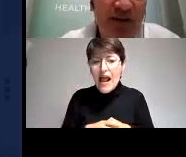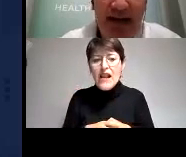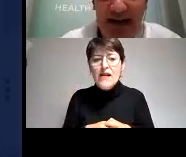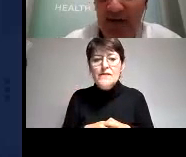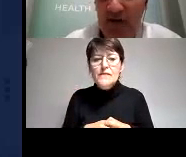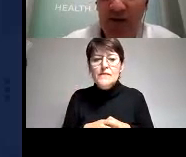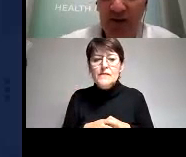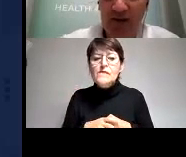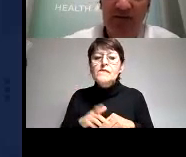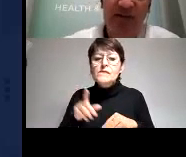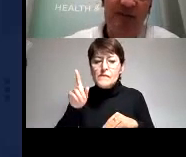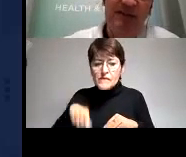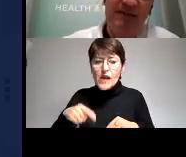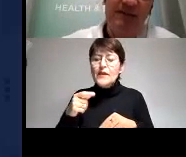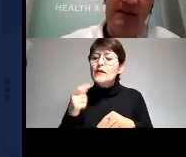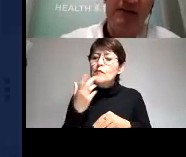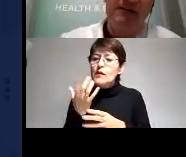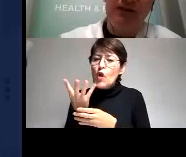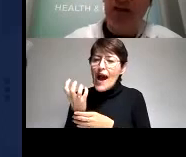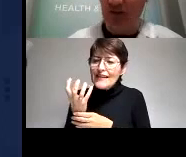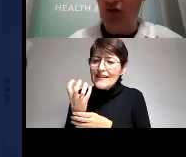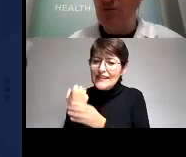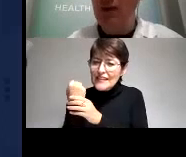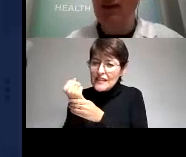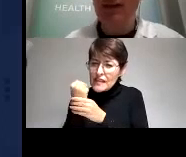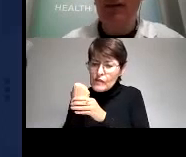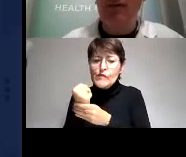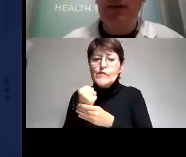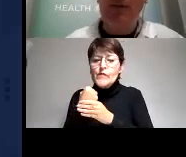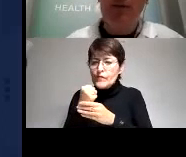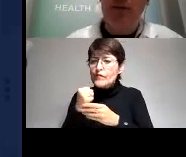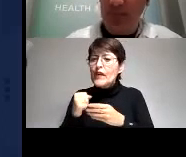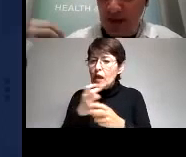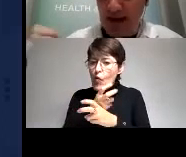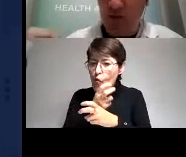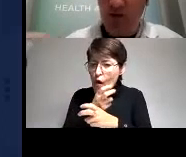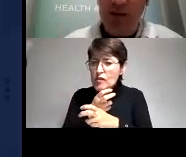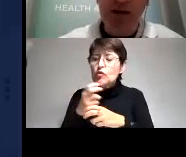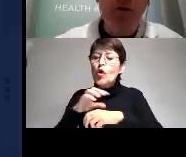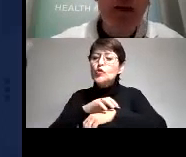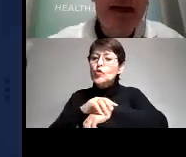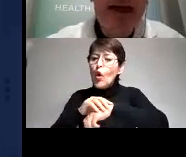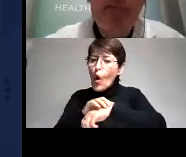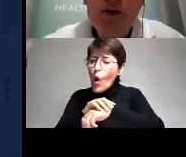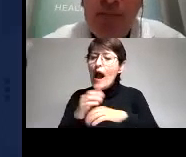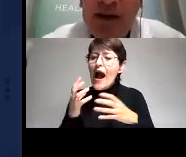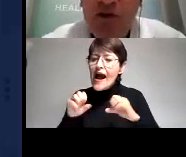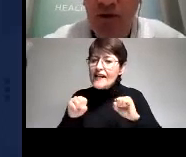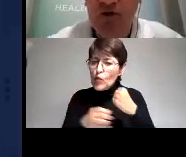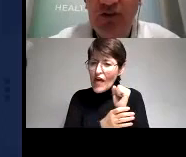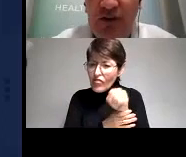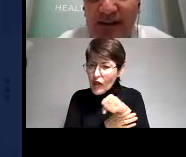podemos encontrar artritis reumatoide, que serían enfermedades inflamatorias autoinmunes, es decir, una inflamación producida por autoanticuerpos, pero